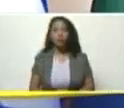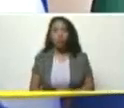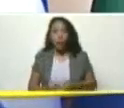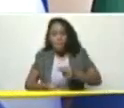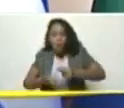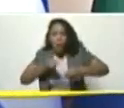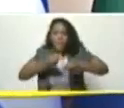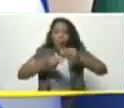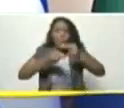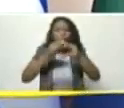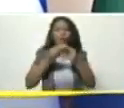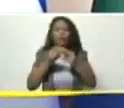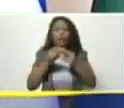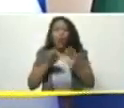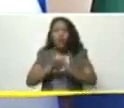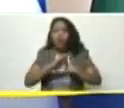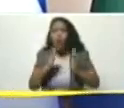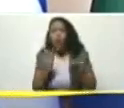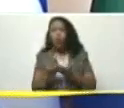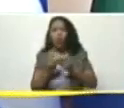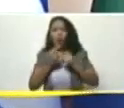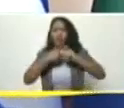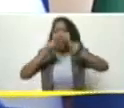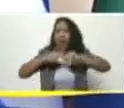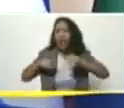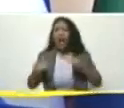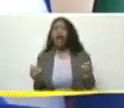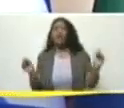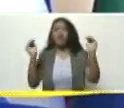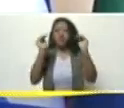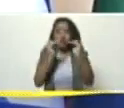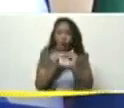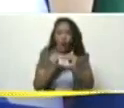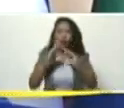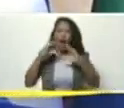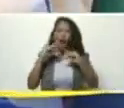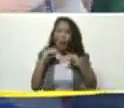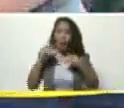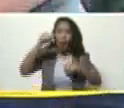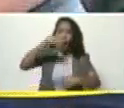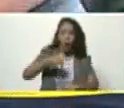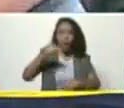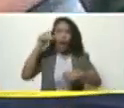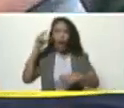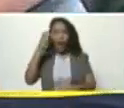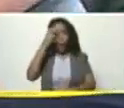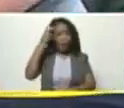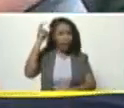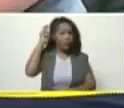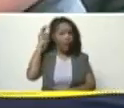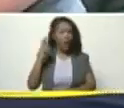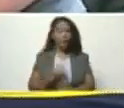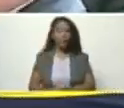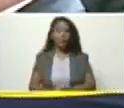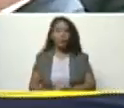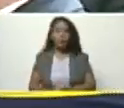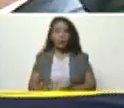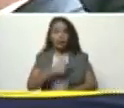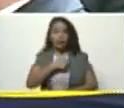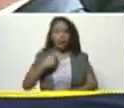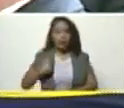construyendo el mundo multipolar, justo, igualitario, del que hablaban hoy el canciller Lavrov y el canciller